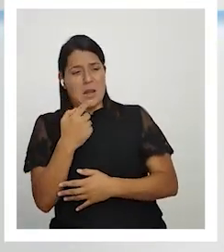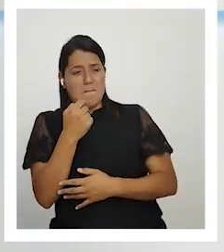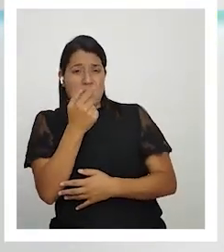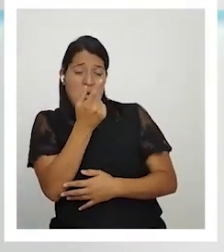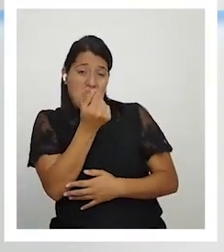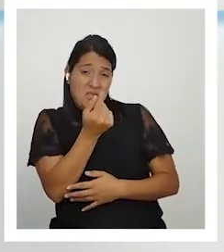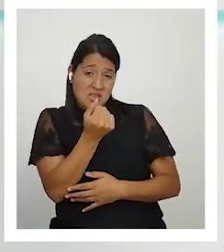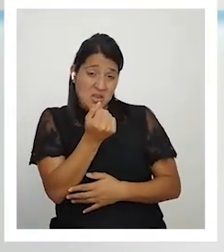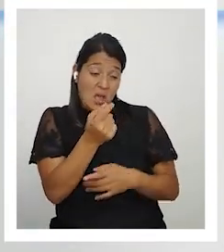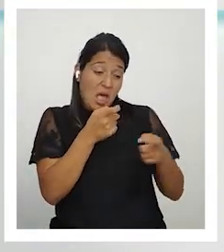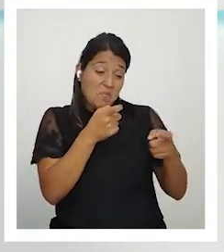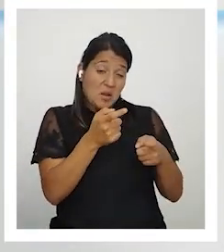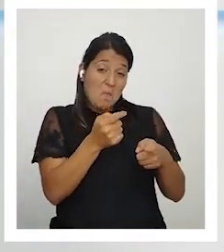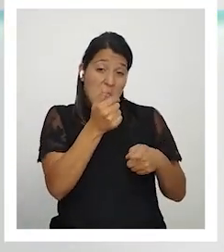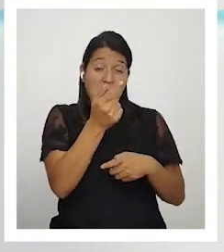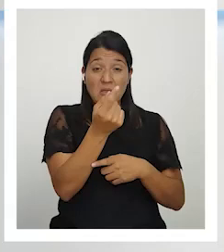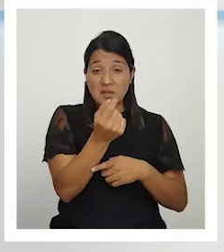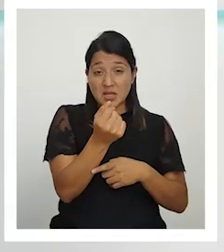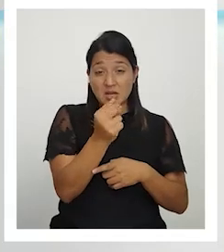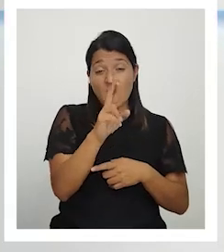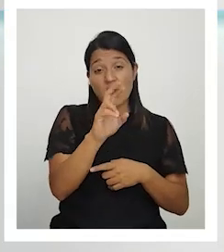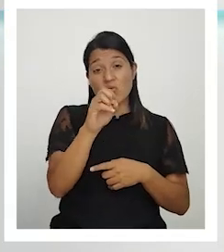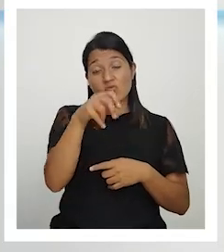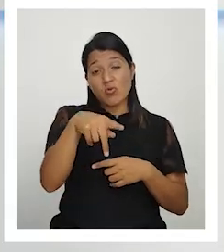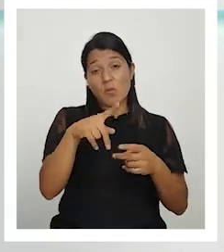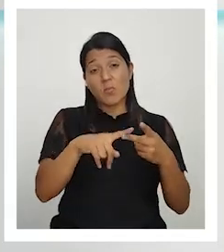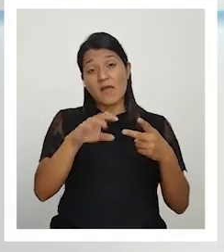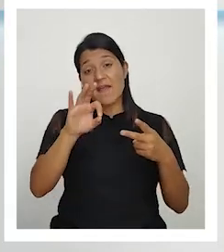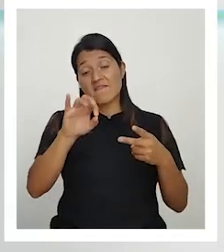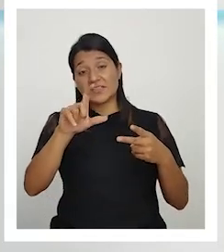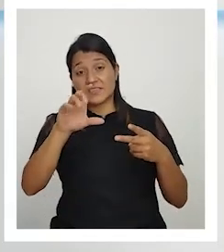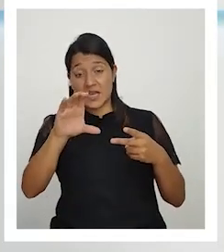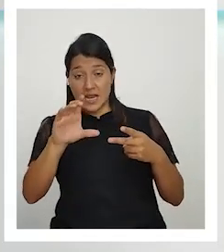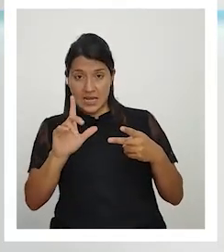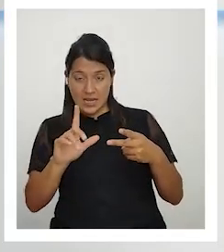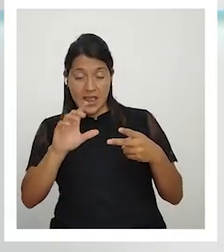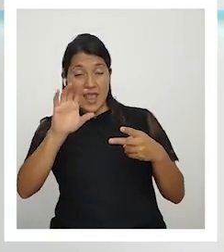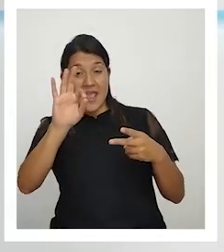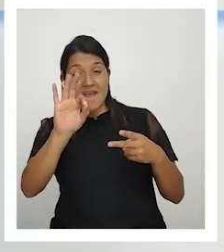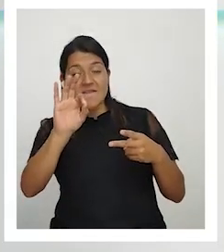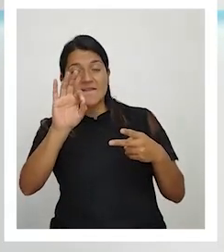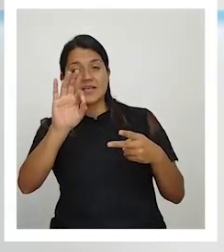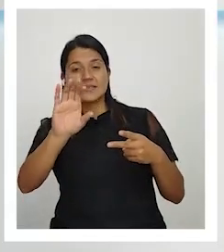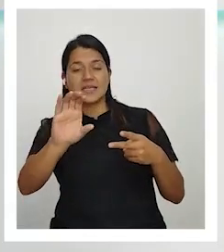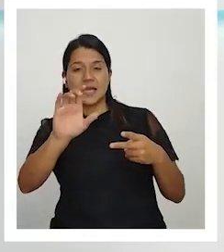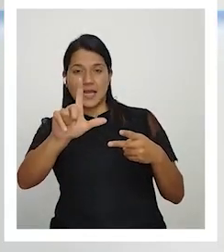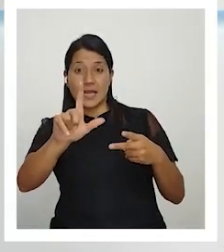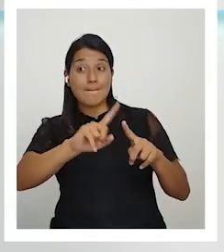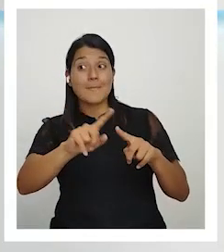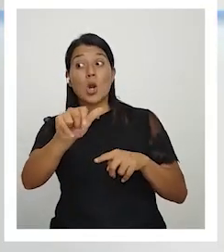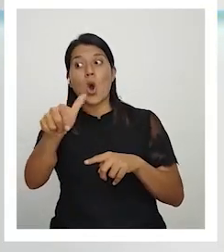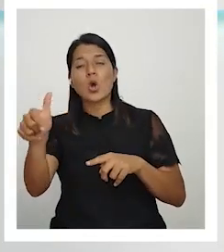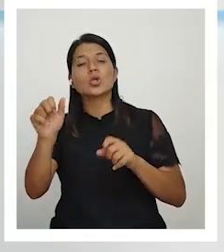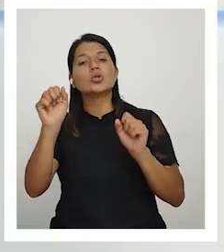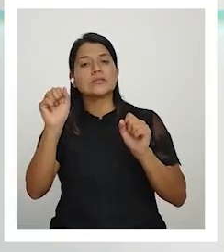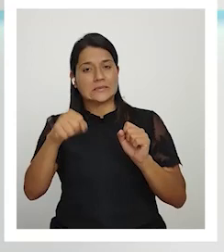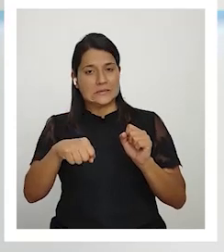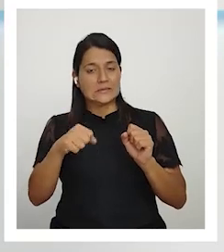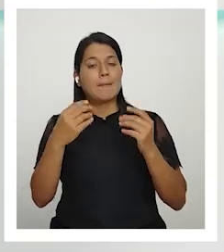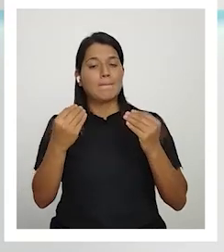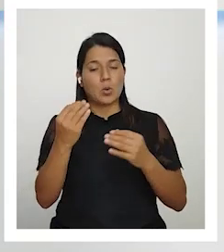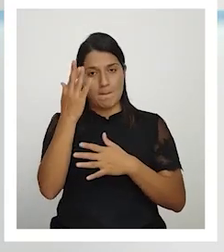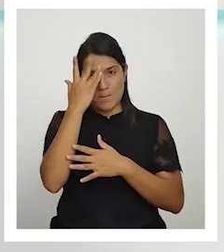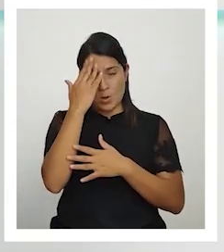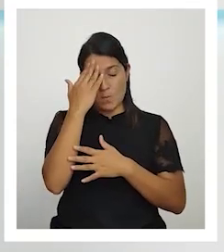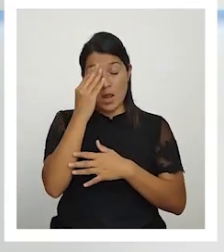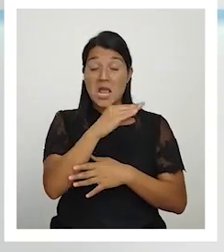administrando de ROP o de FSL. Pero el resto sí están muy preocupados en torno a esto. Y lo